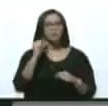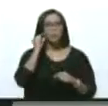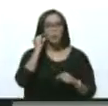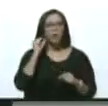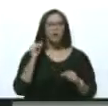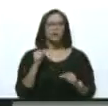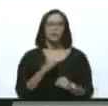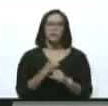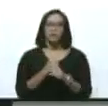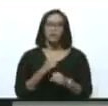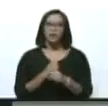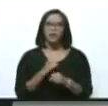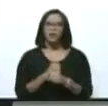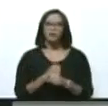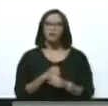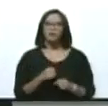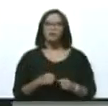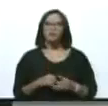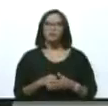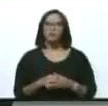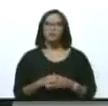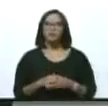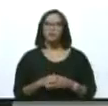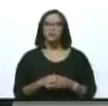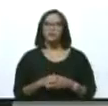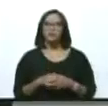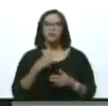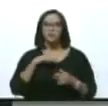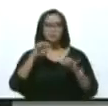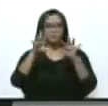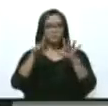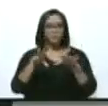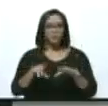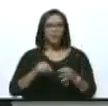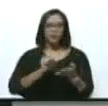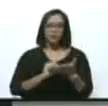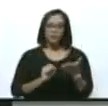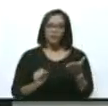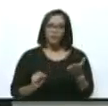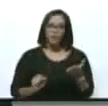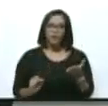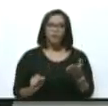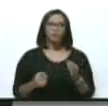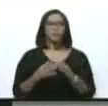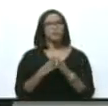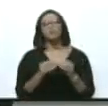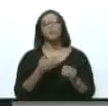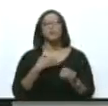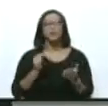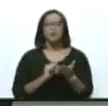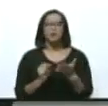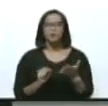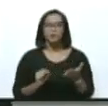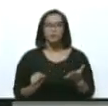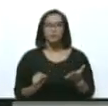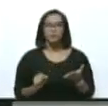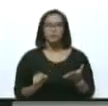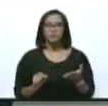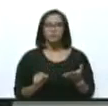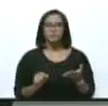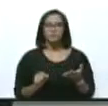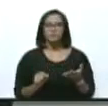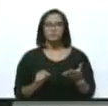de trabajadores, que hagamos nosotros un documento y lo hagamos firmar por todos los que lo quieran firmar,